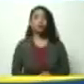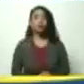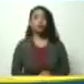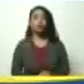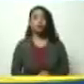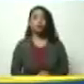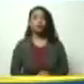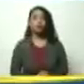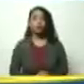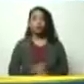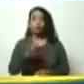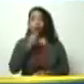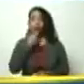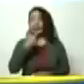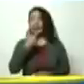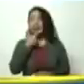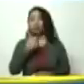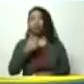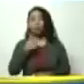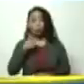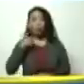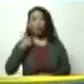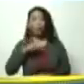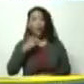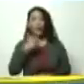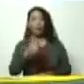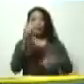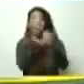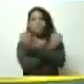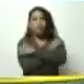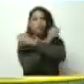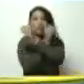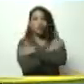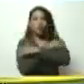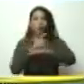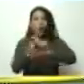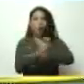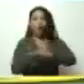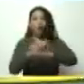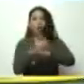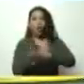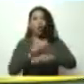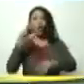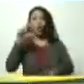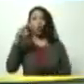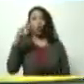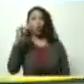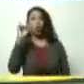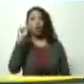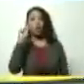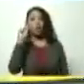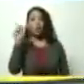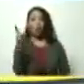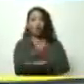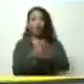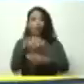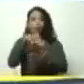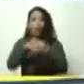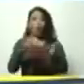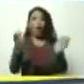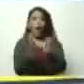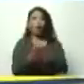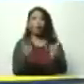hermosísima tengo que decirlo y felicitar al gobernador Luis José Marcano gobernador del estado Anzuategui